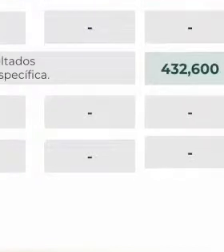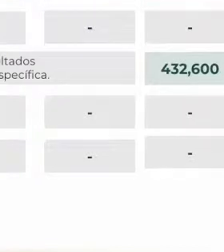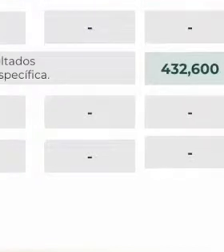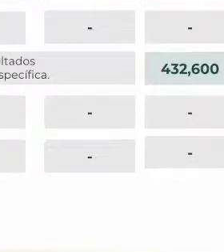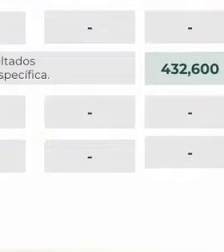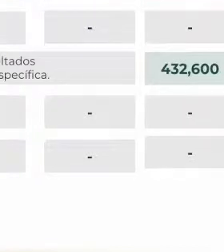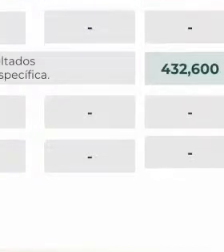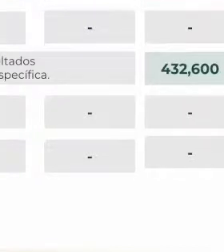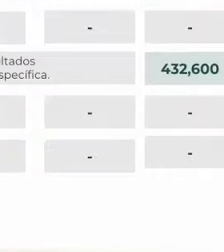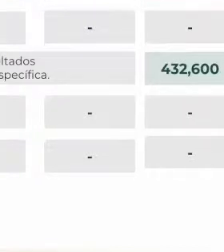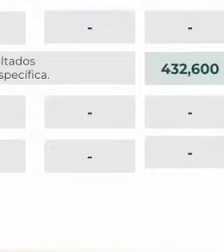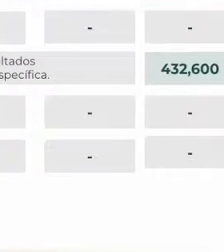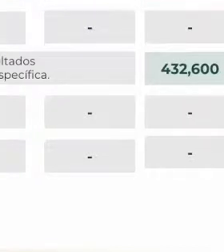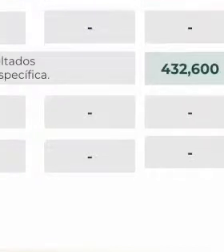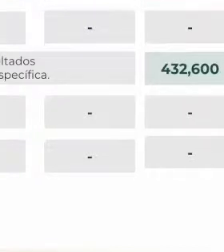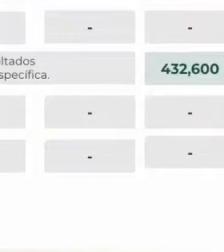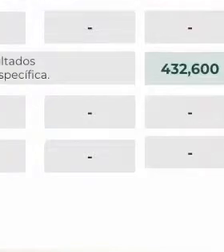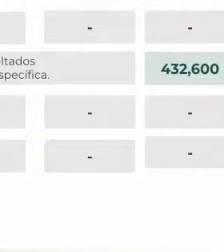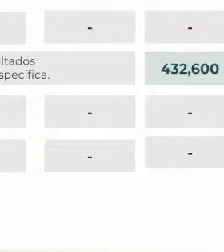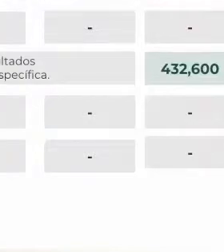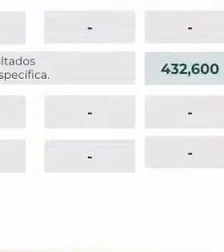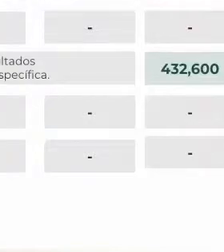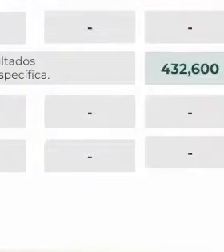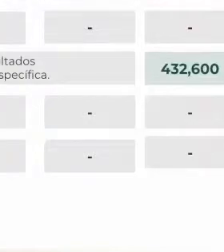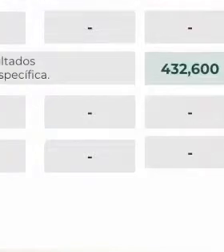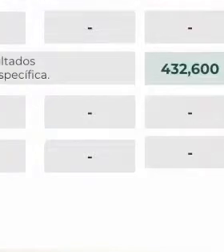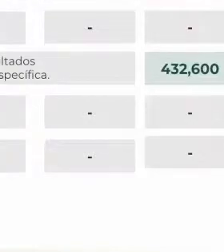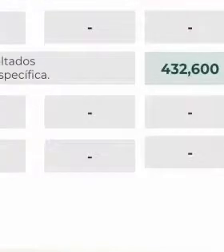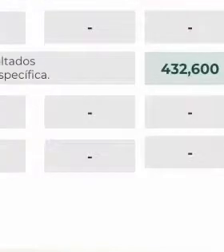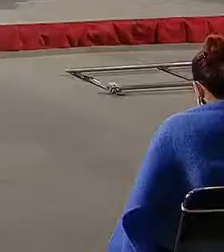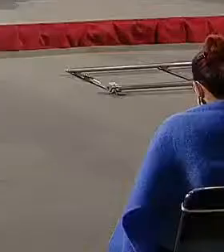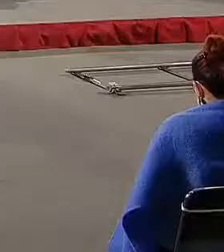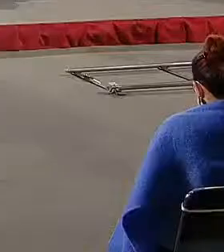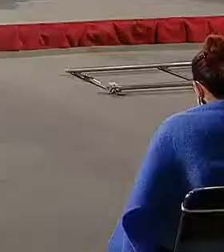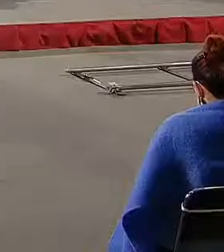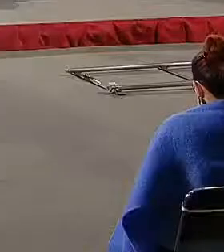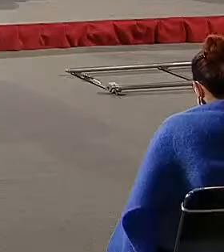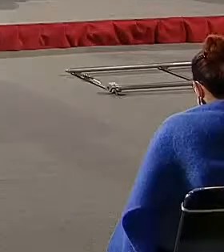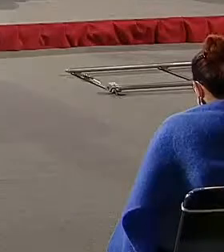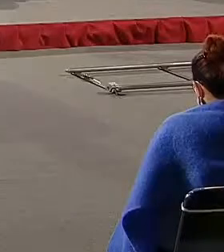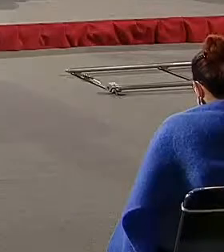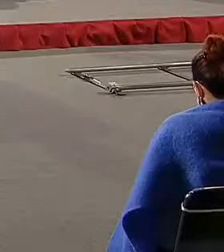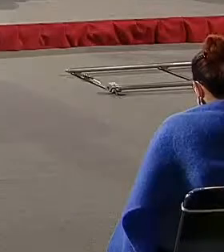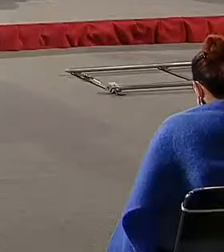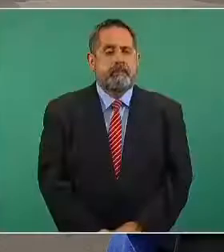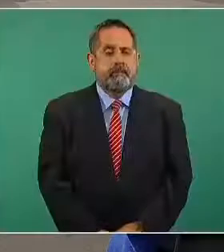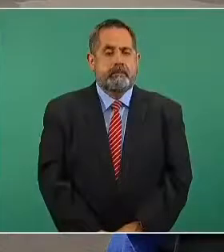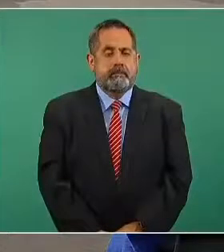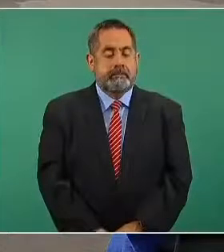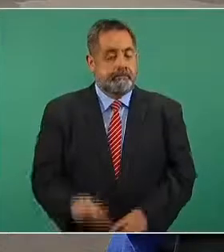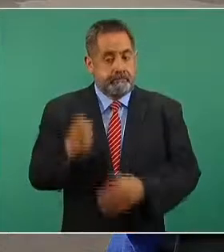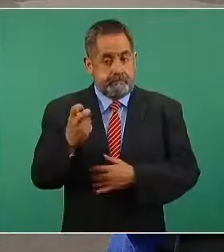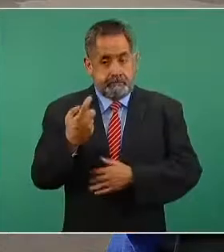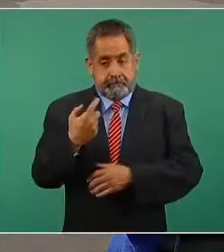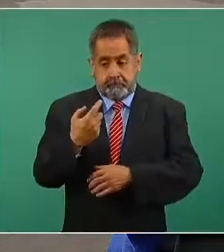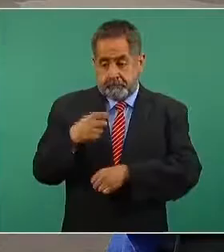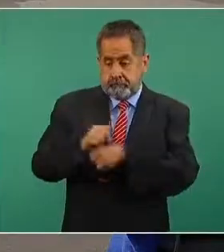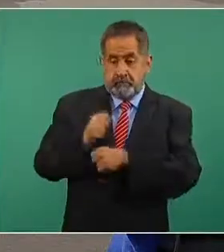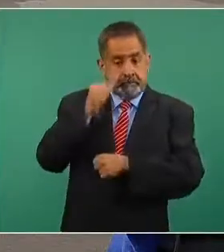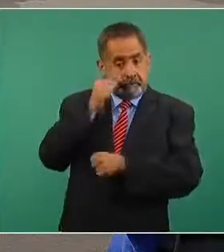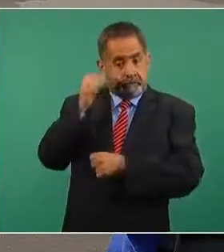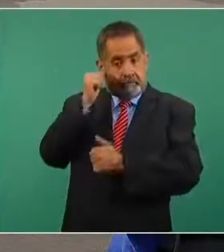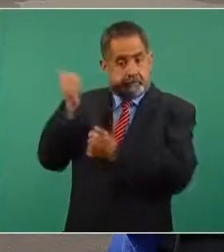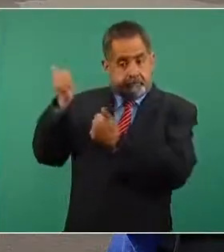sino lunes, martes o algunos otros días de la semana. En concreto, esta semana tenemos lo que llegó ayer,